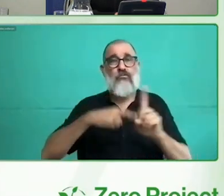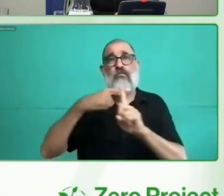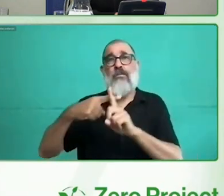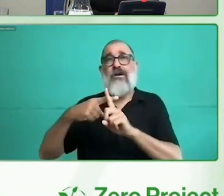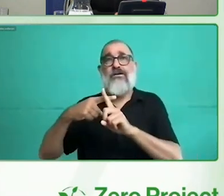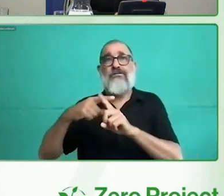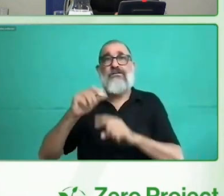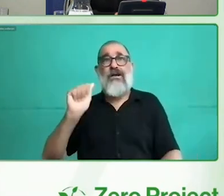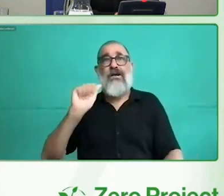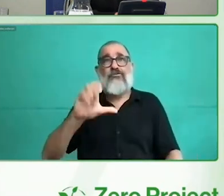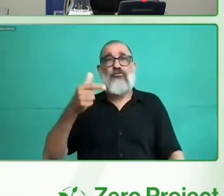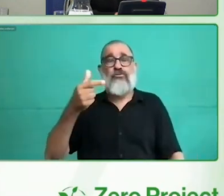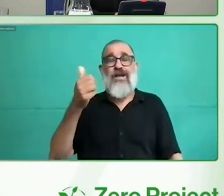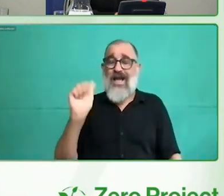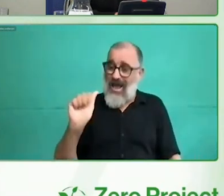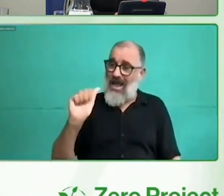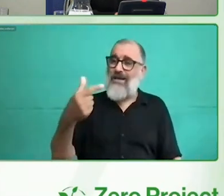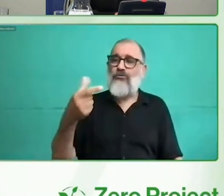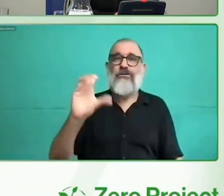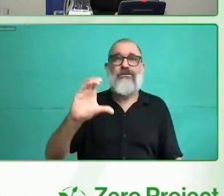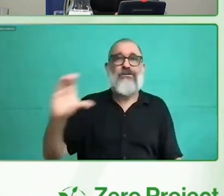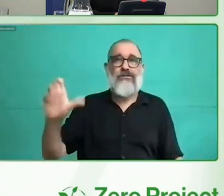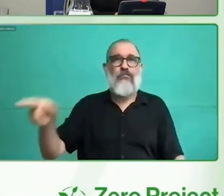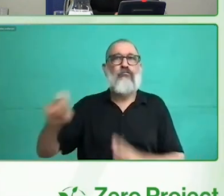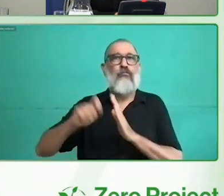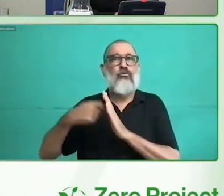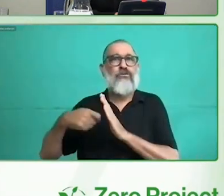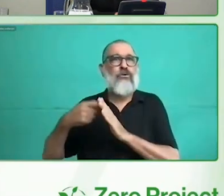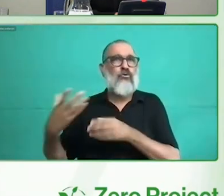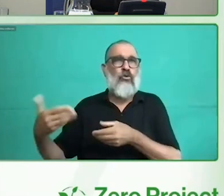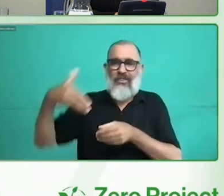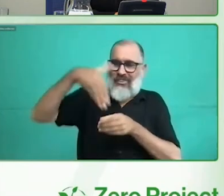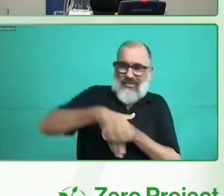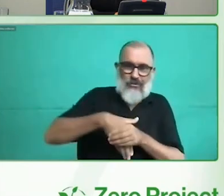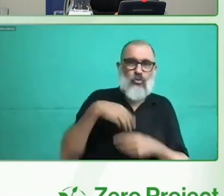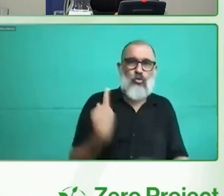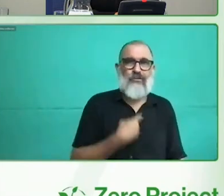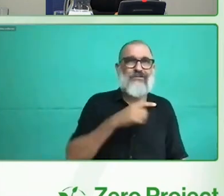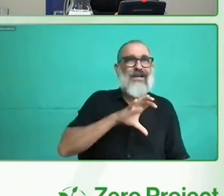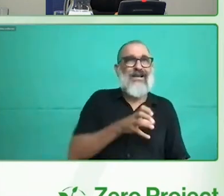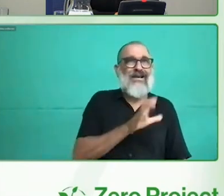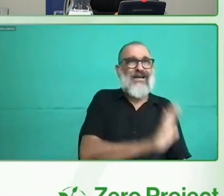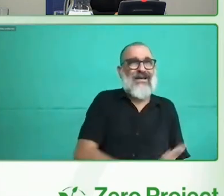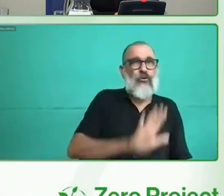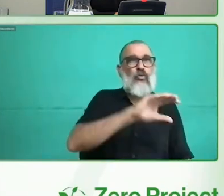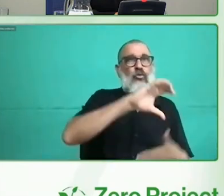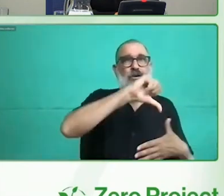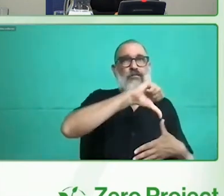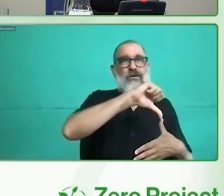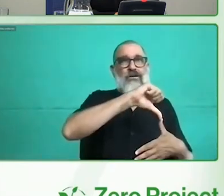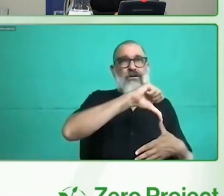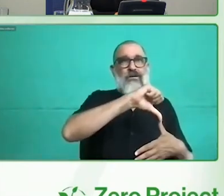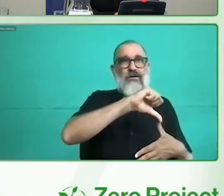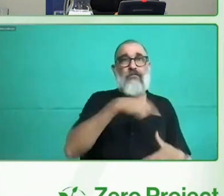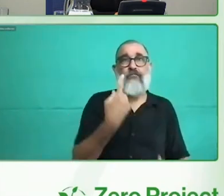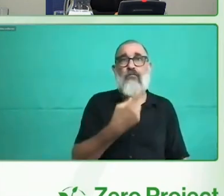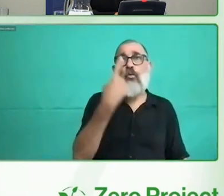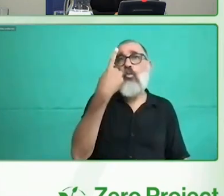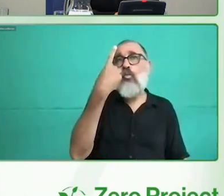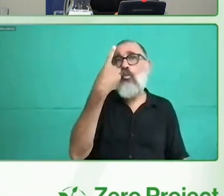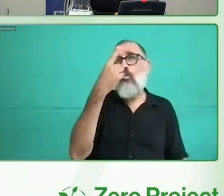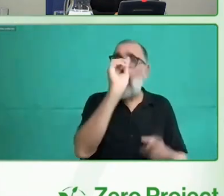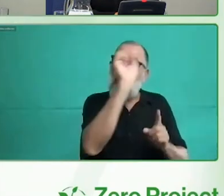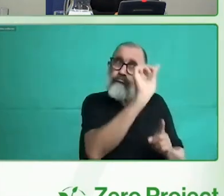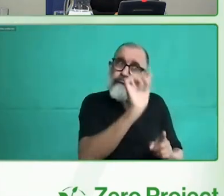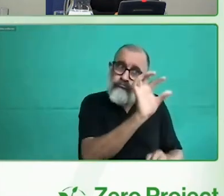proyecto tiene como países beneficiarios a Brasil, Argentina, Ecuador y México, y en la